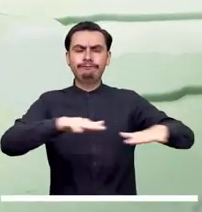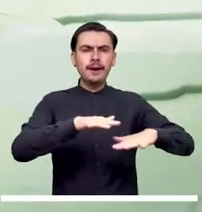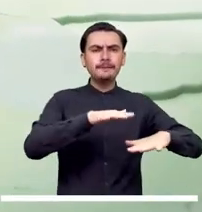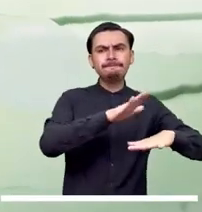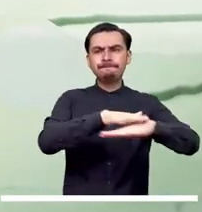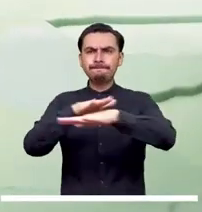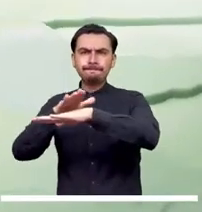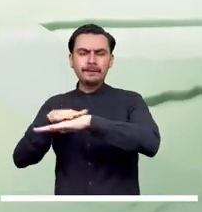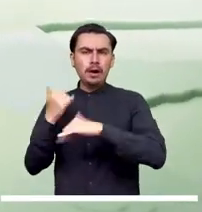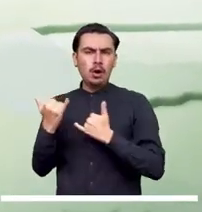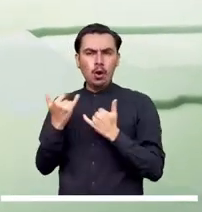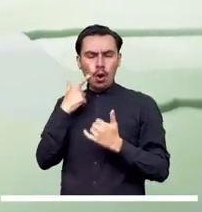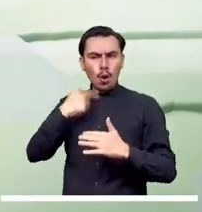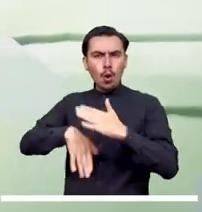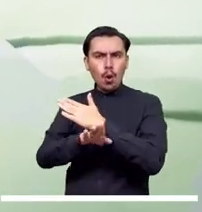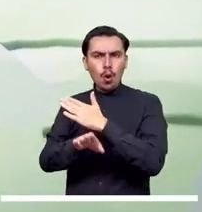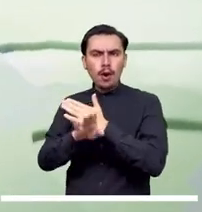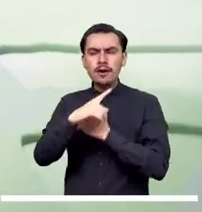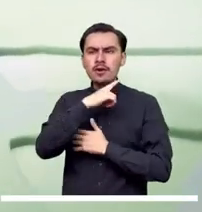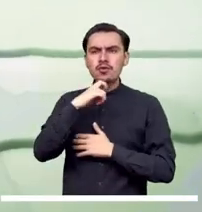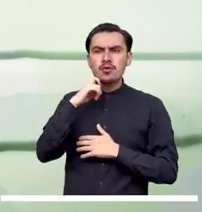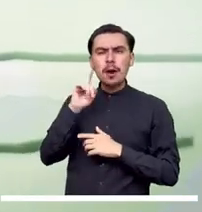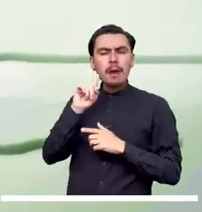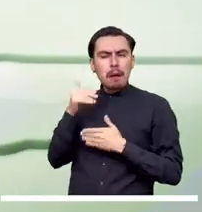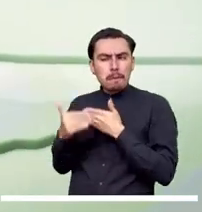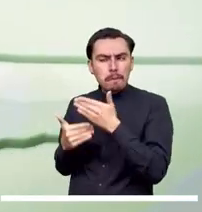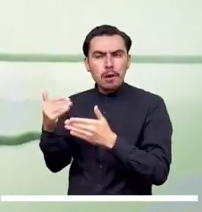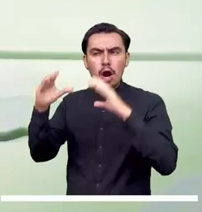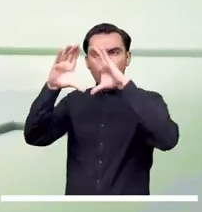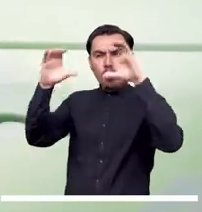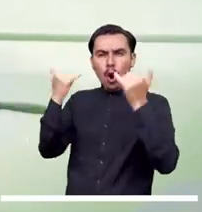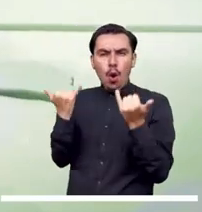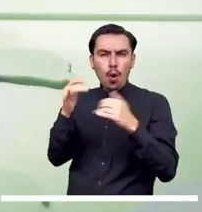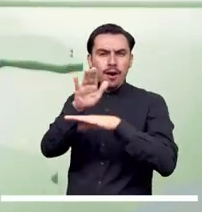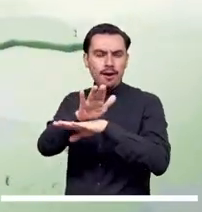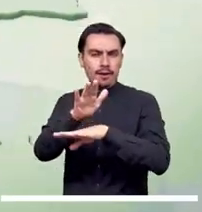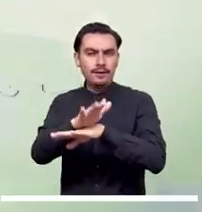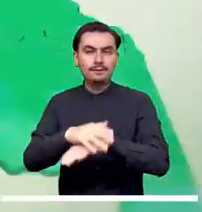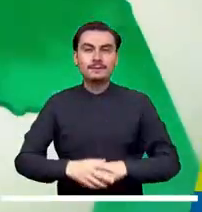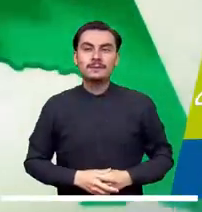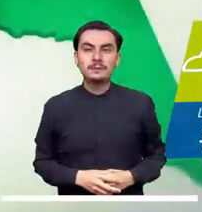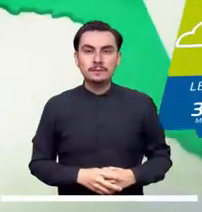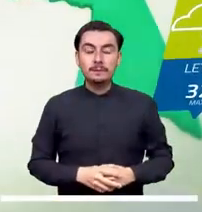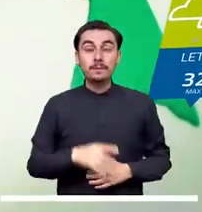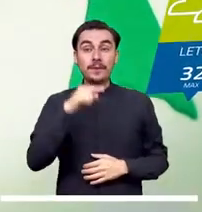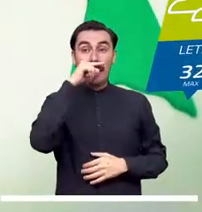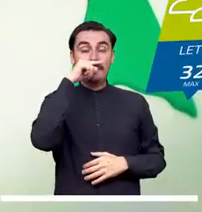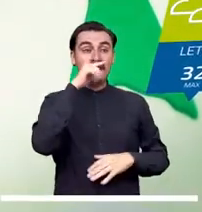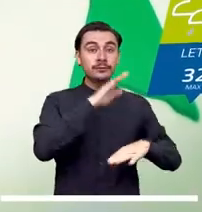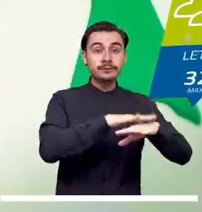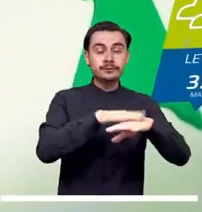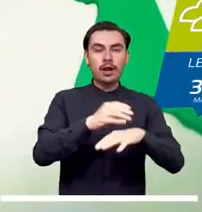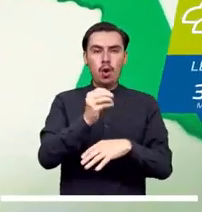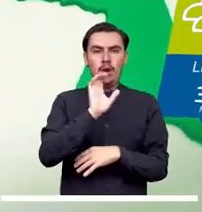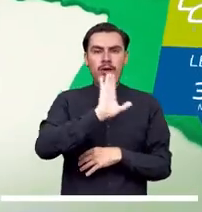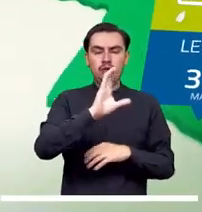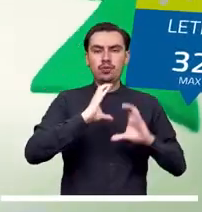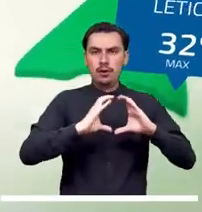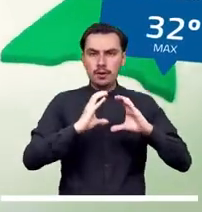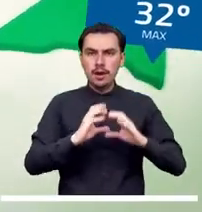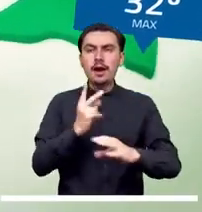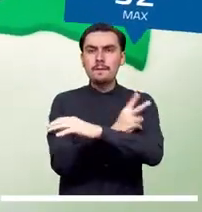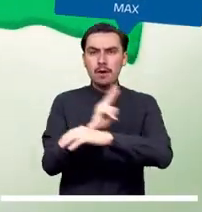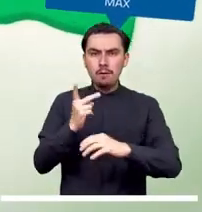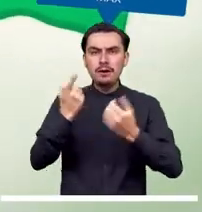seco acompañado de elevadas temperaturas del aire. El sur del país promete lluvias en sectores de Guainía, sureste